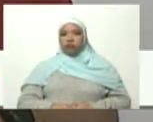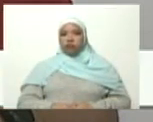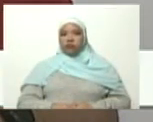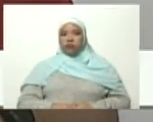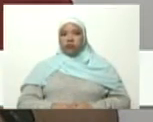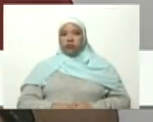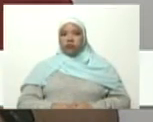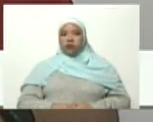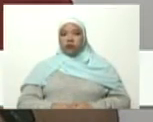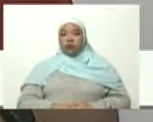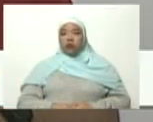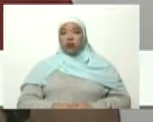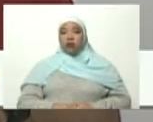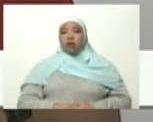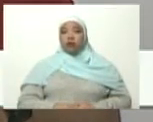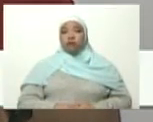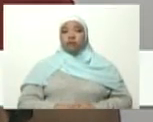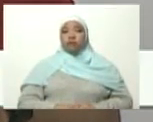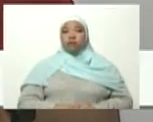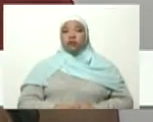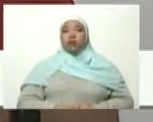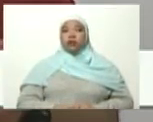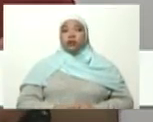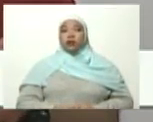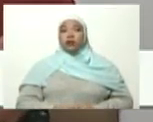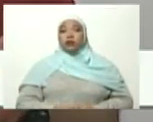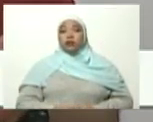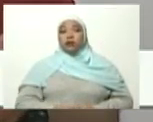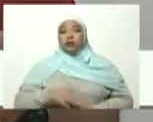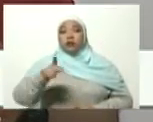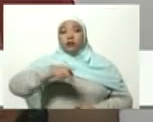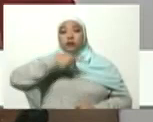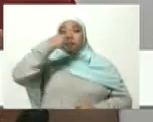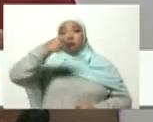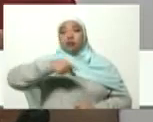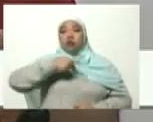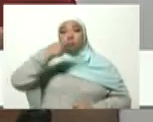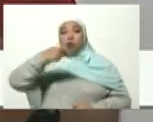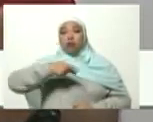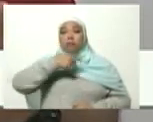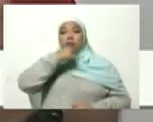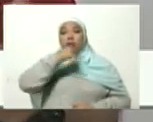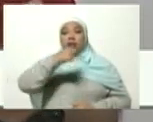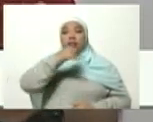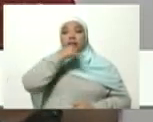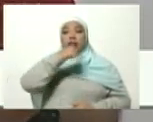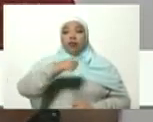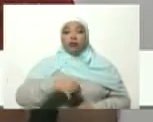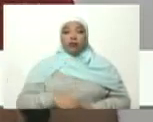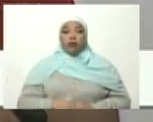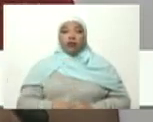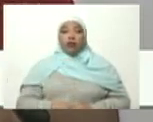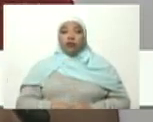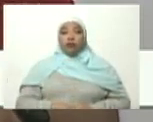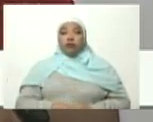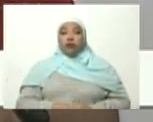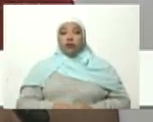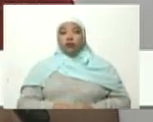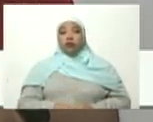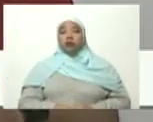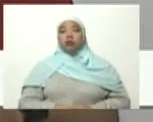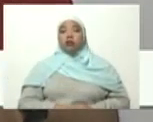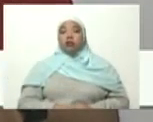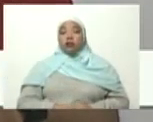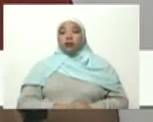Porque estos los espacios políticos hay que no solo cuidarlo, sino que defenderlo.